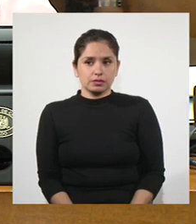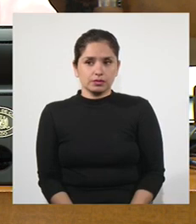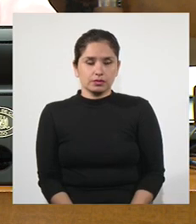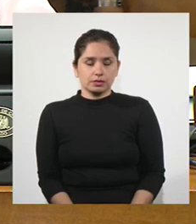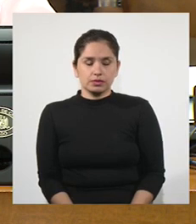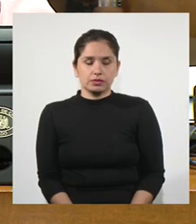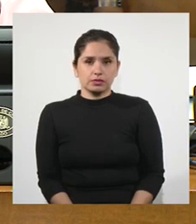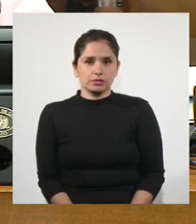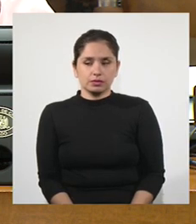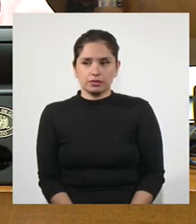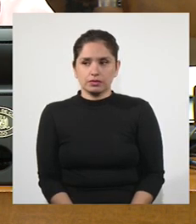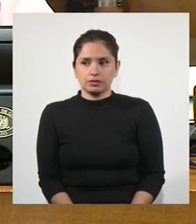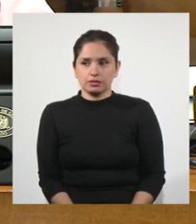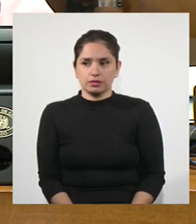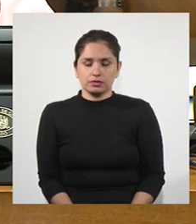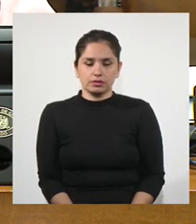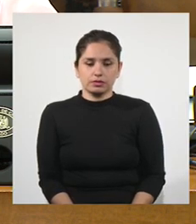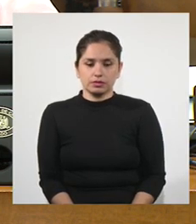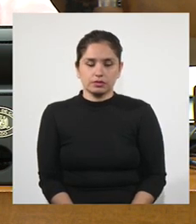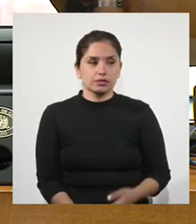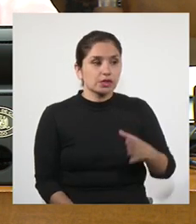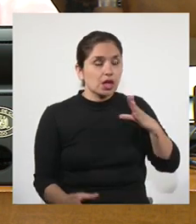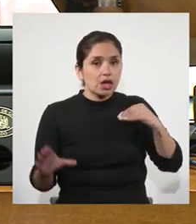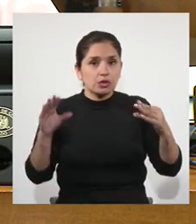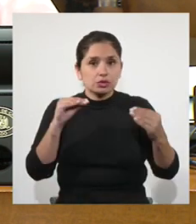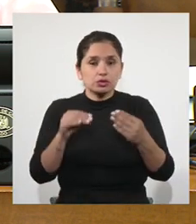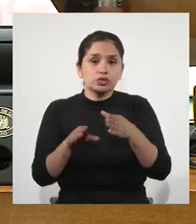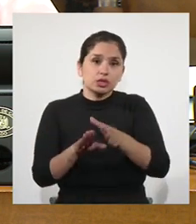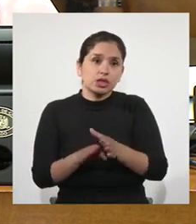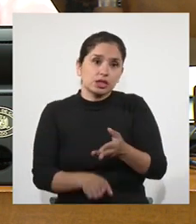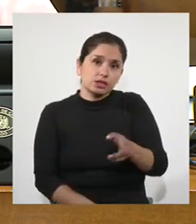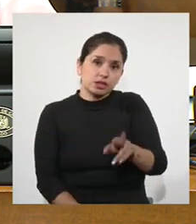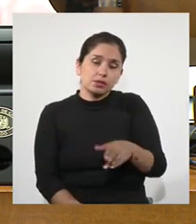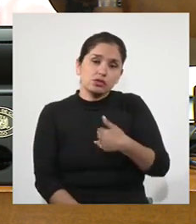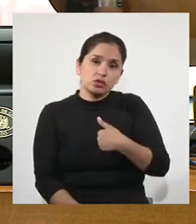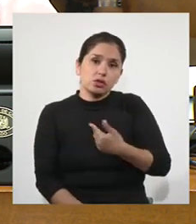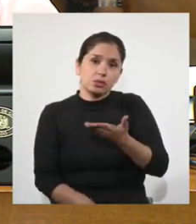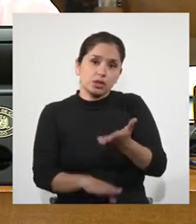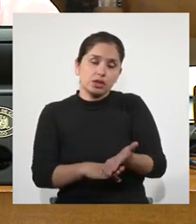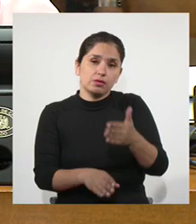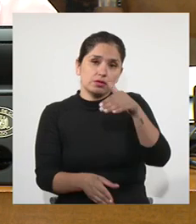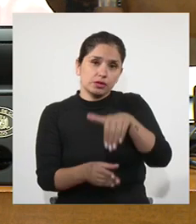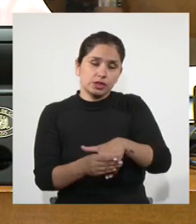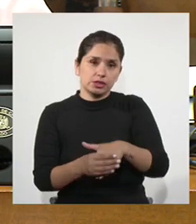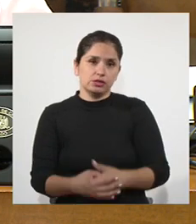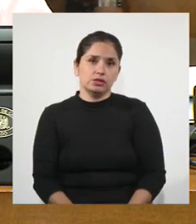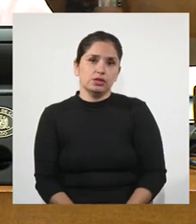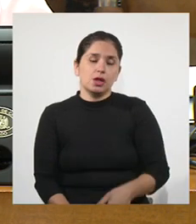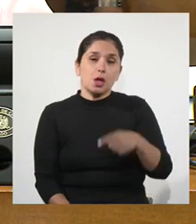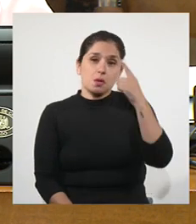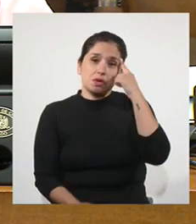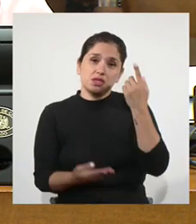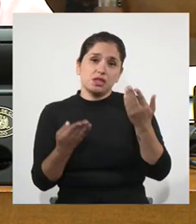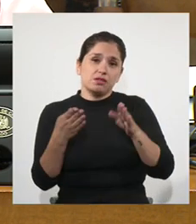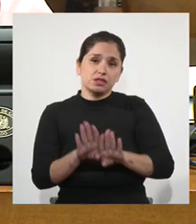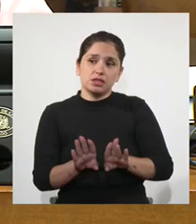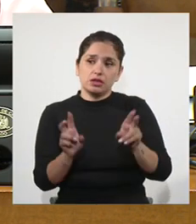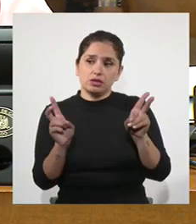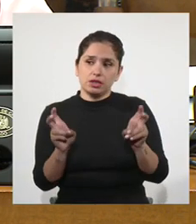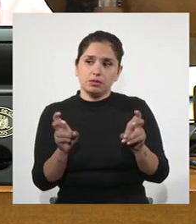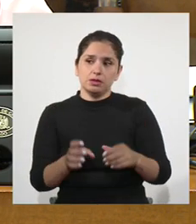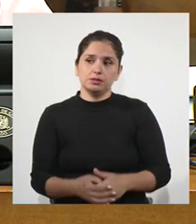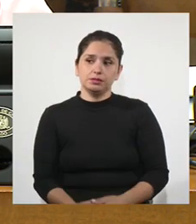No existe eso. No, si insiste, yo voy a poner en votación, a pesar de que estaba cerrado esto.